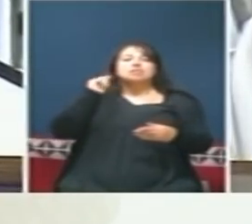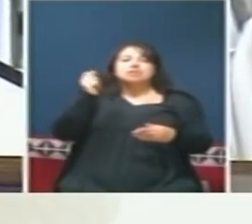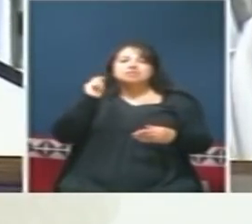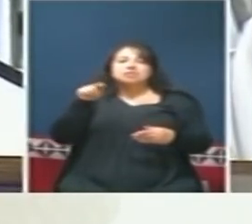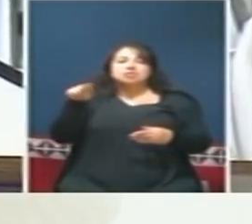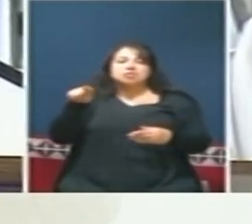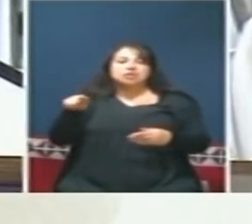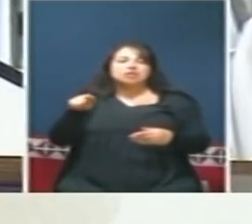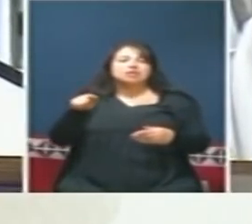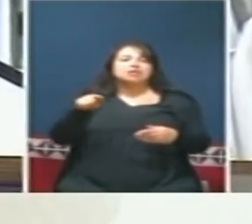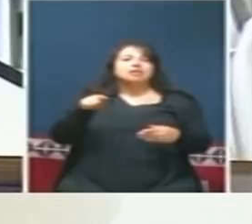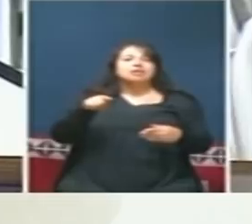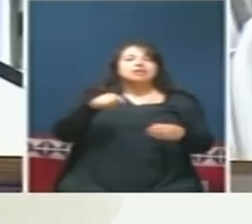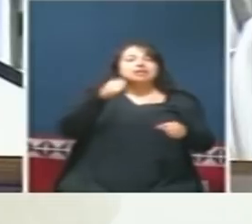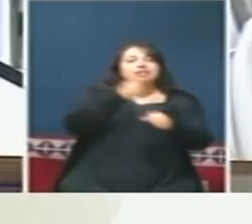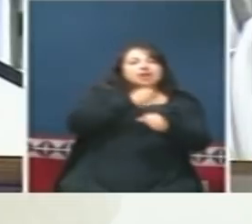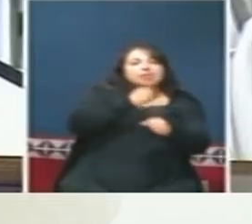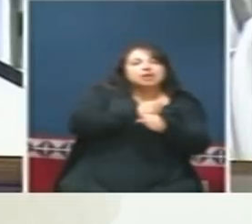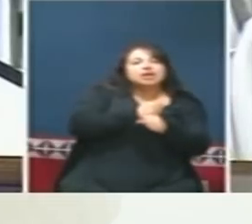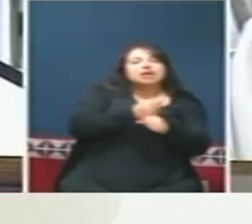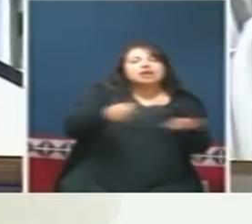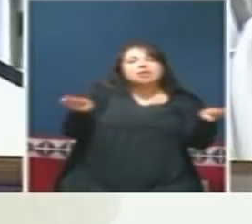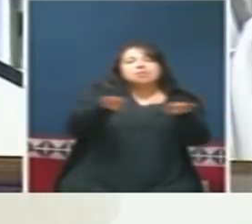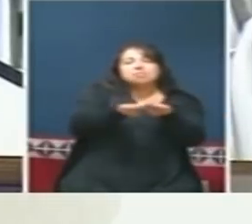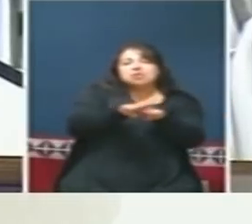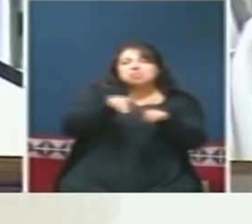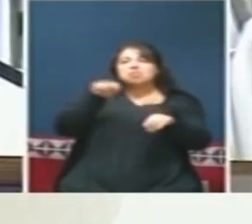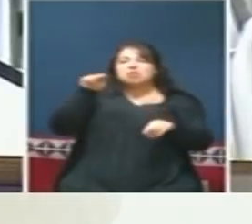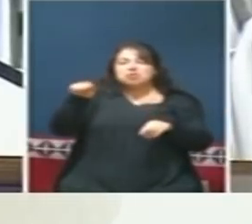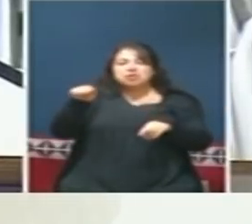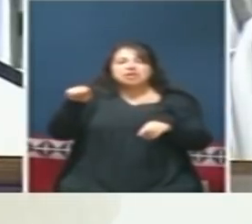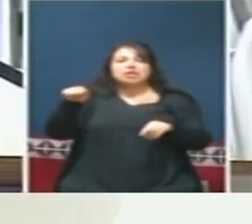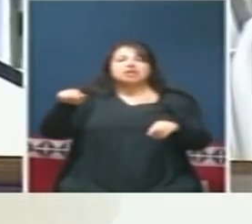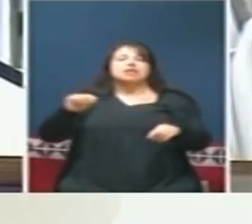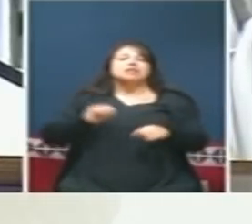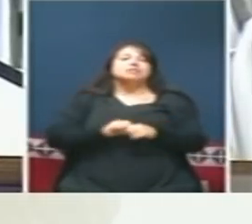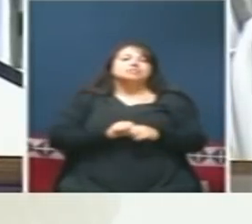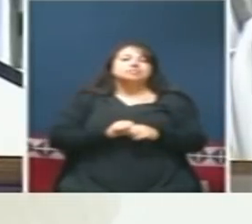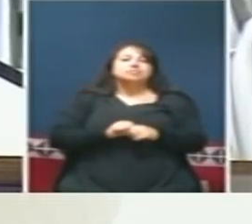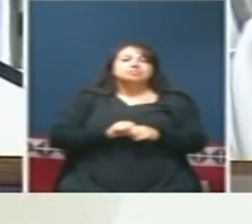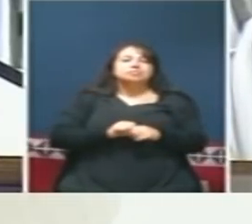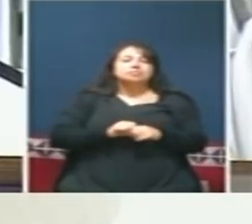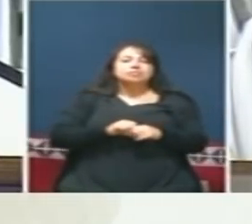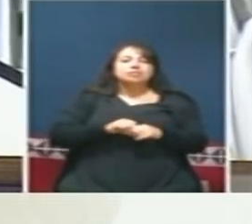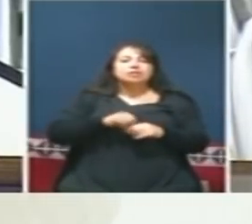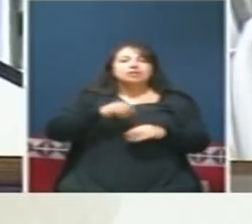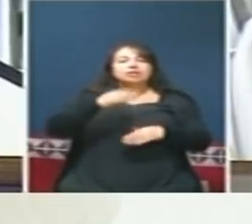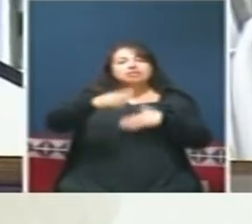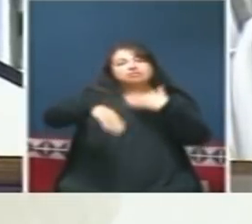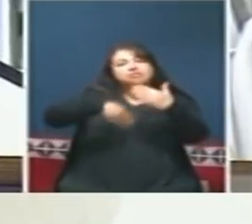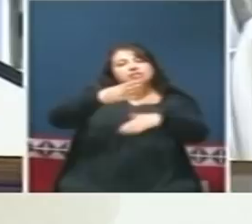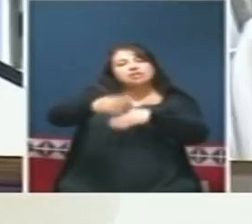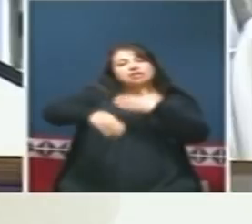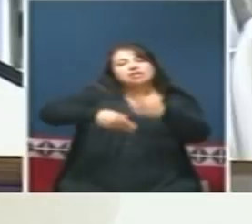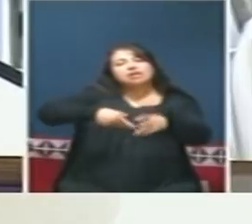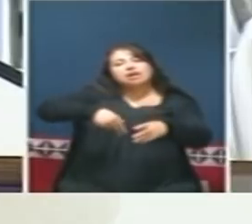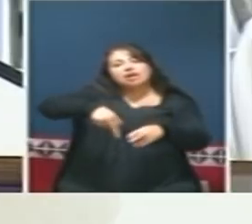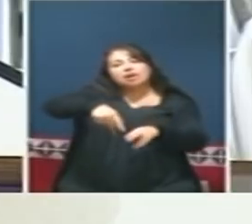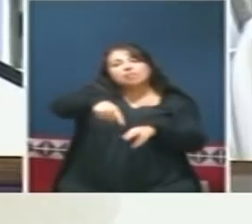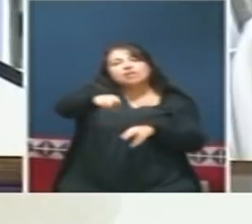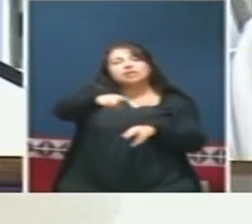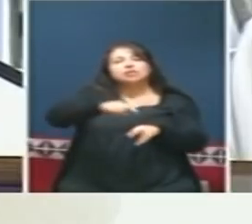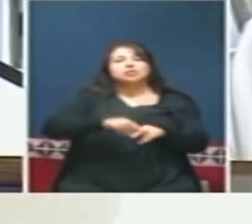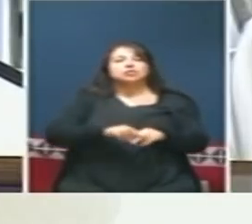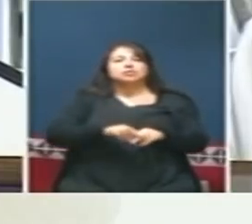hemos recibido convencidamente. Hay que seguir andando nomás. Esta es la misión y esta